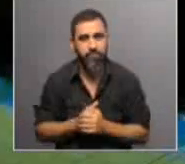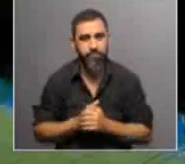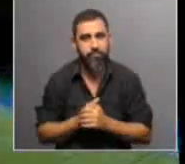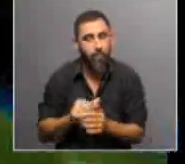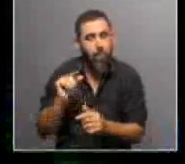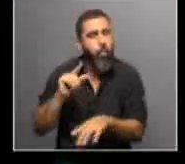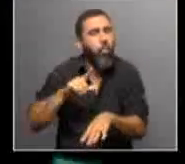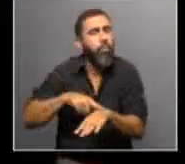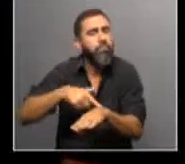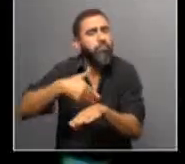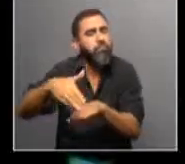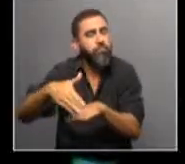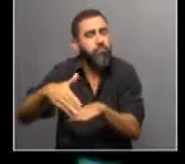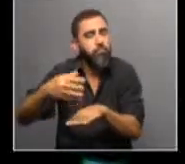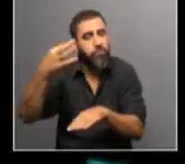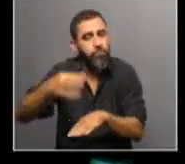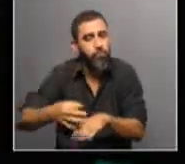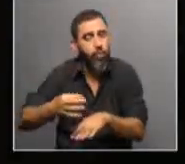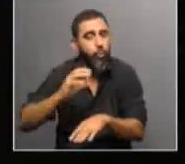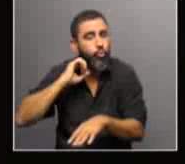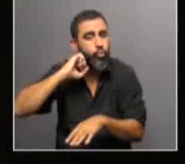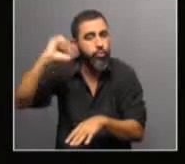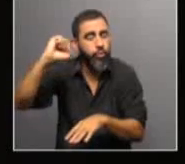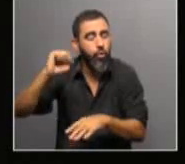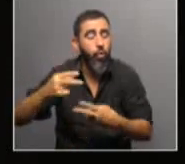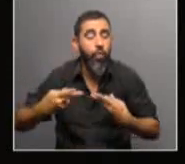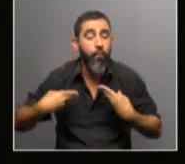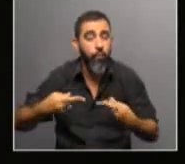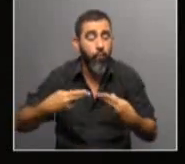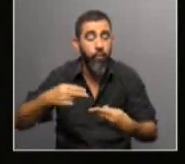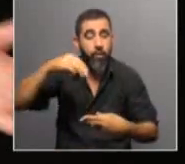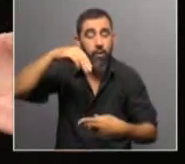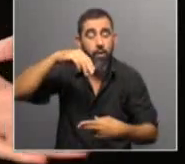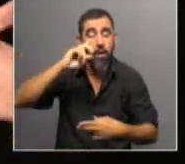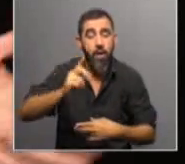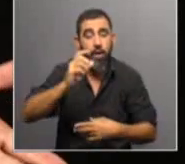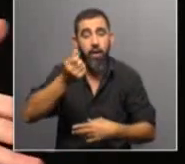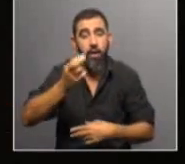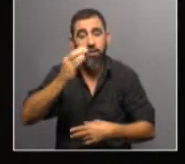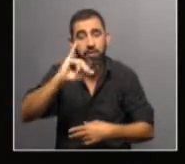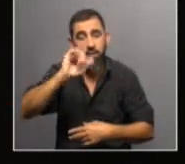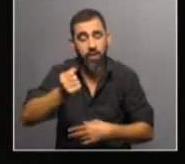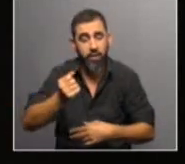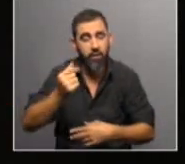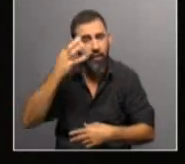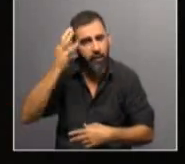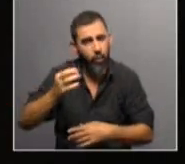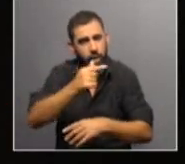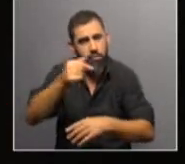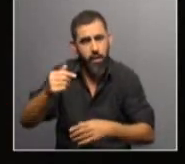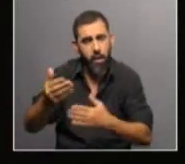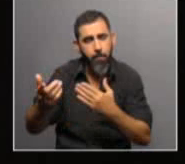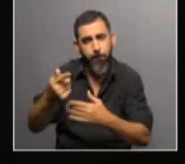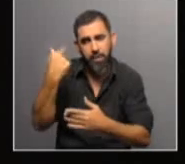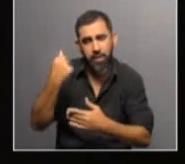poco sufrimos el golpe del suicidio del futbolista Morro García. La semana pasada creo estuvimos